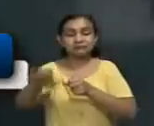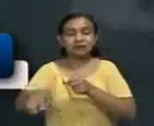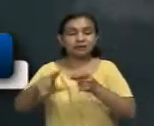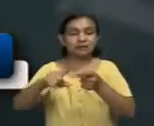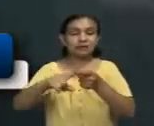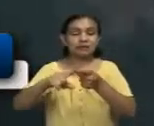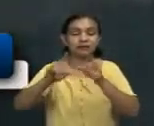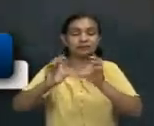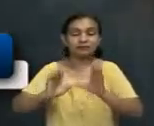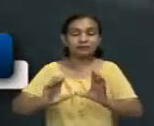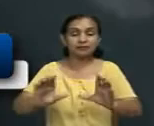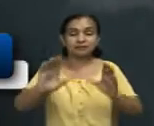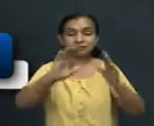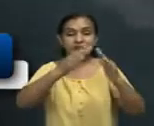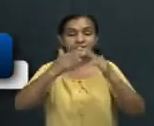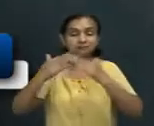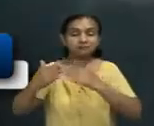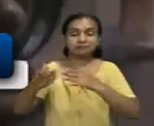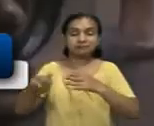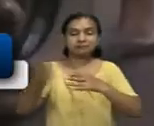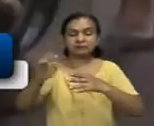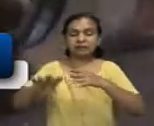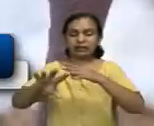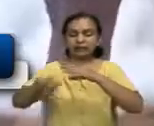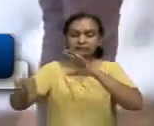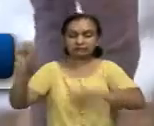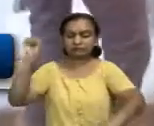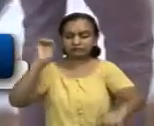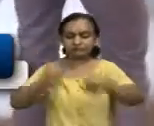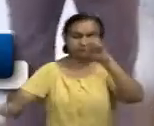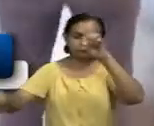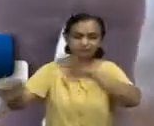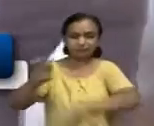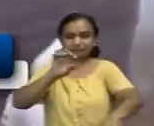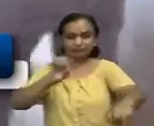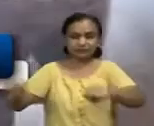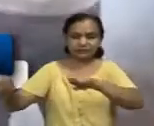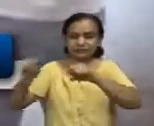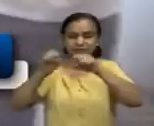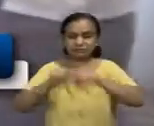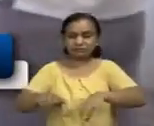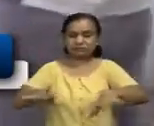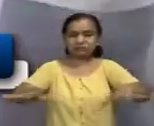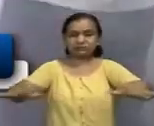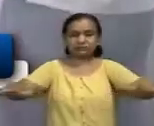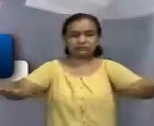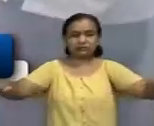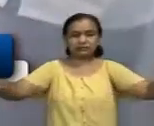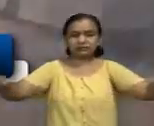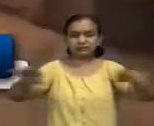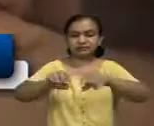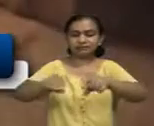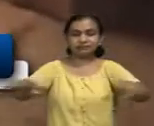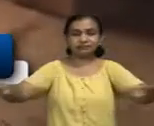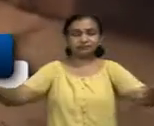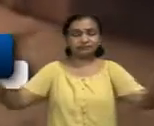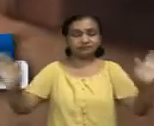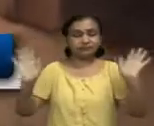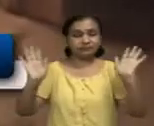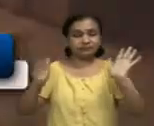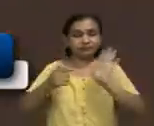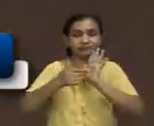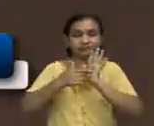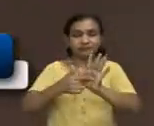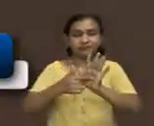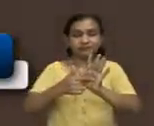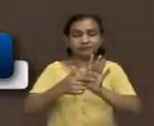perros que andan ahí en el barrio, en la comunidad, rompen las bolsas, dejan desperdicio, por ejemplo,